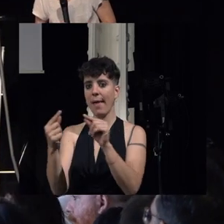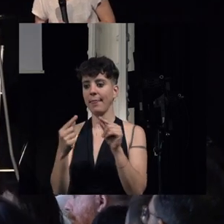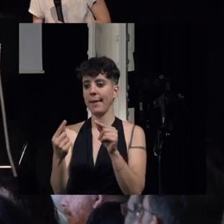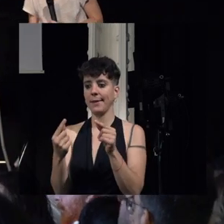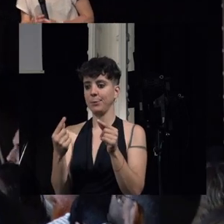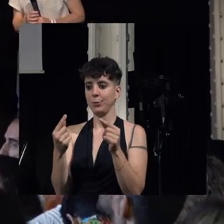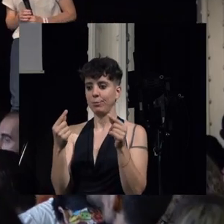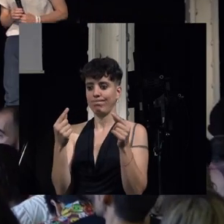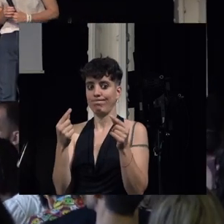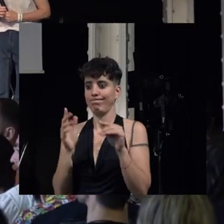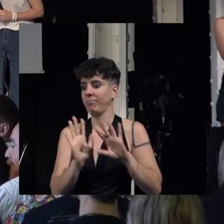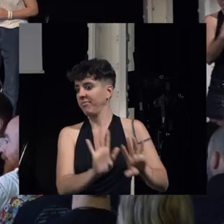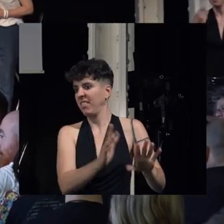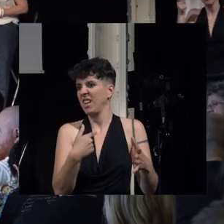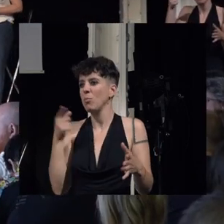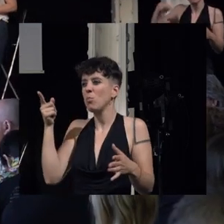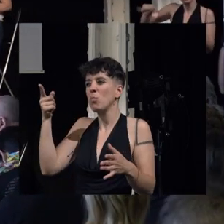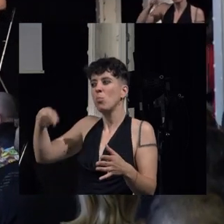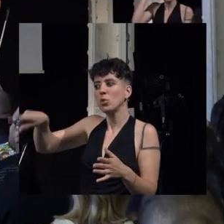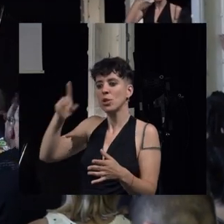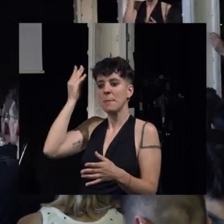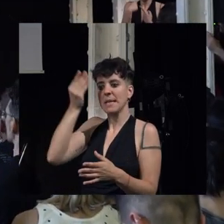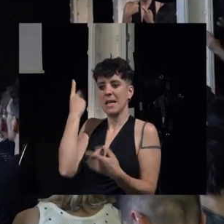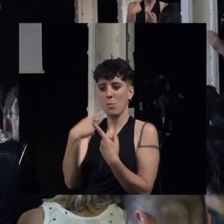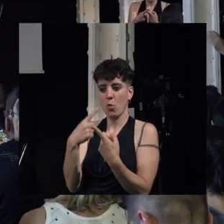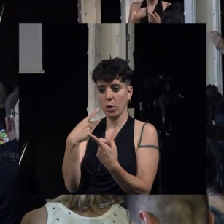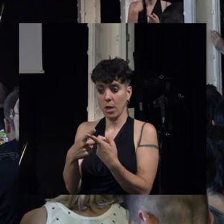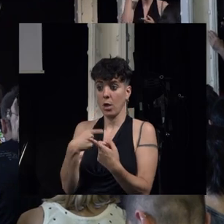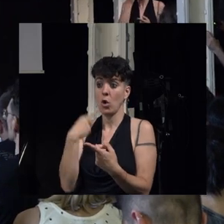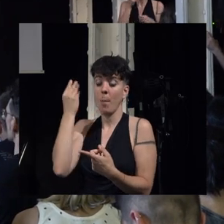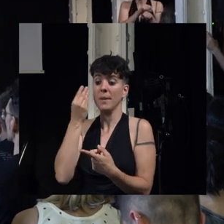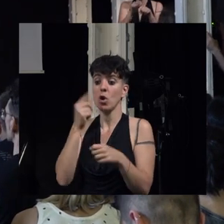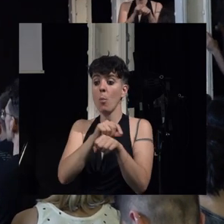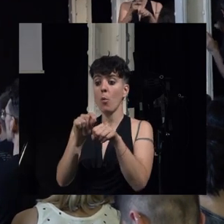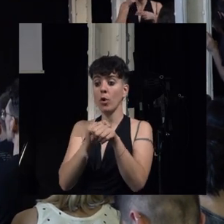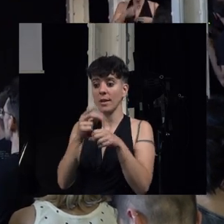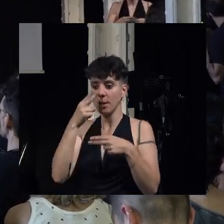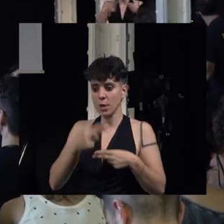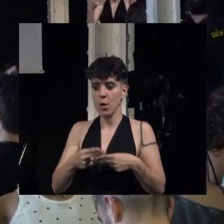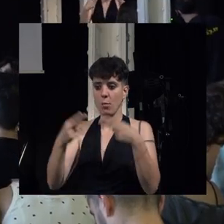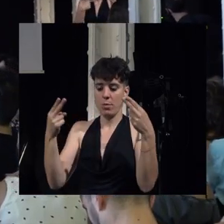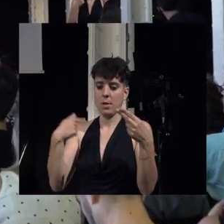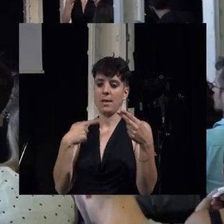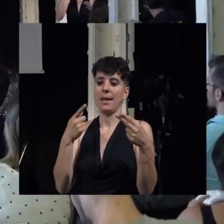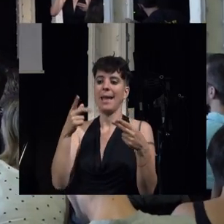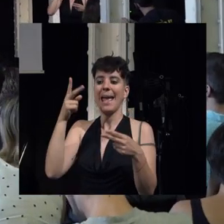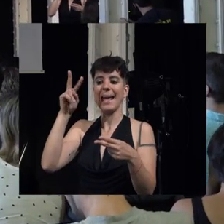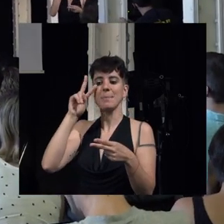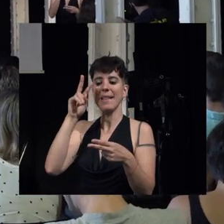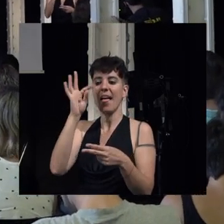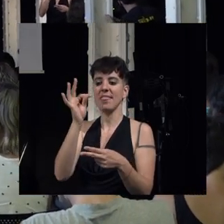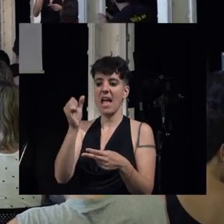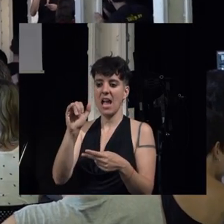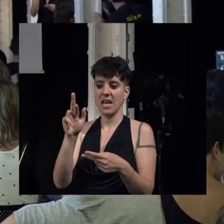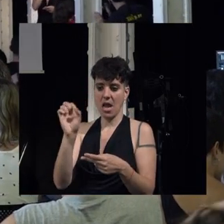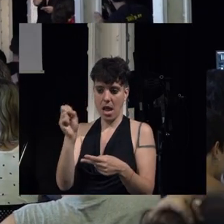qué pensáis que es. Creo que las políticas públicas, al menos desde mi experiencia como etaira en Madrid, ha sido